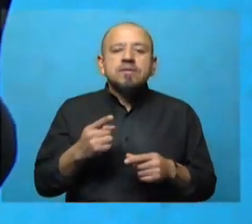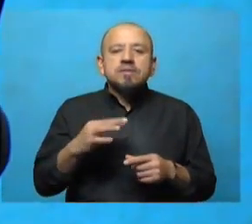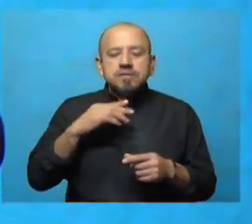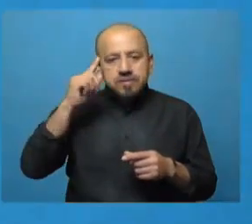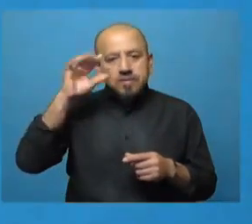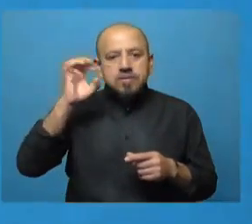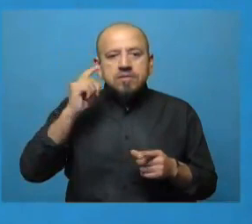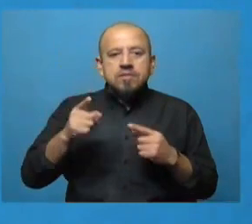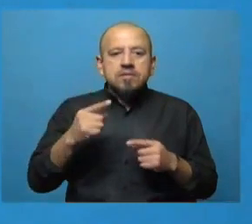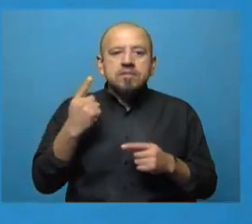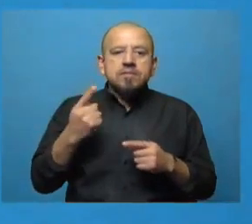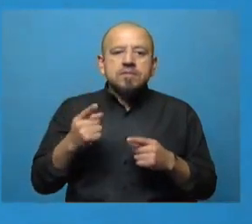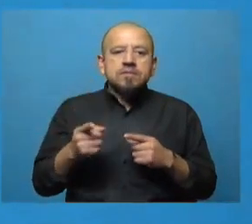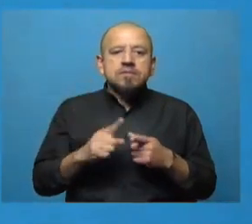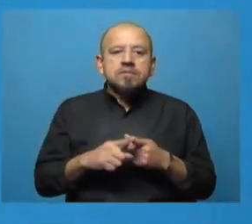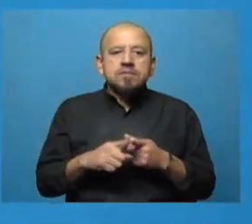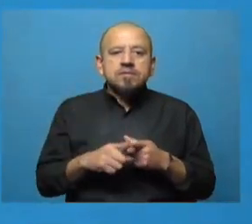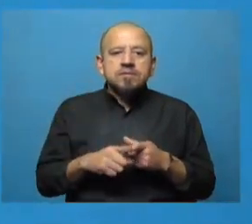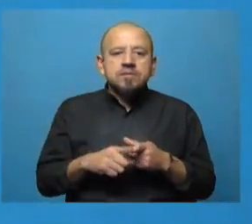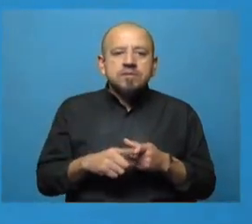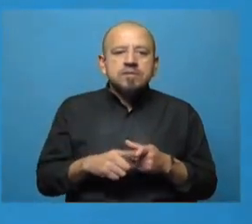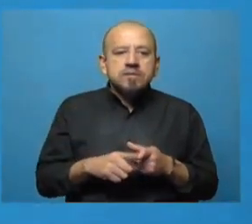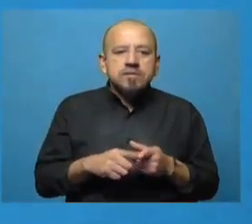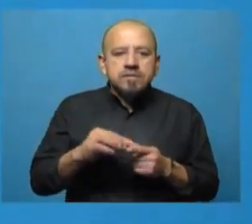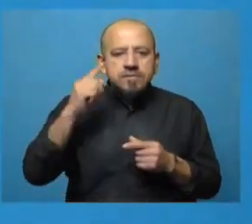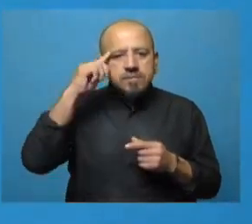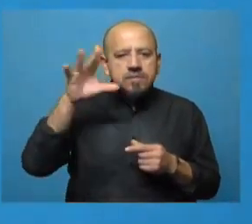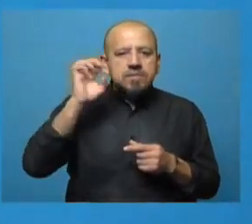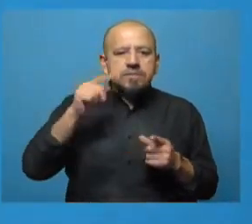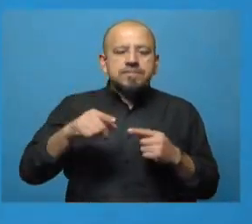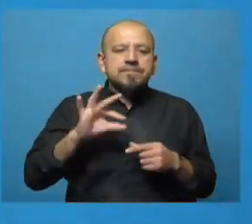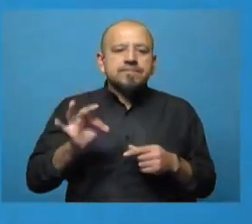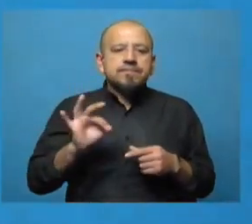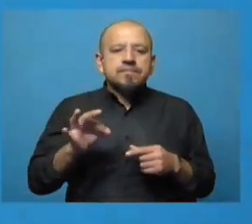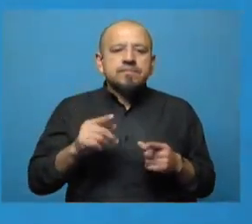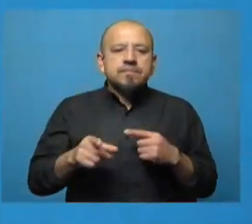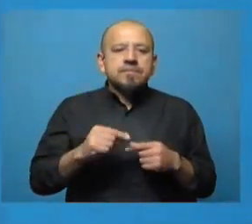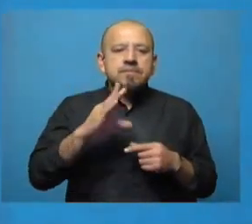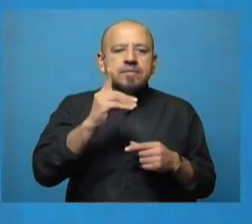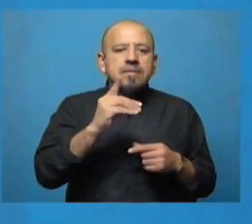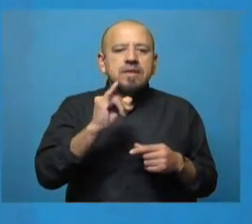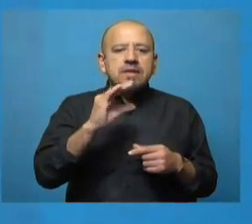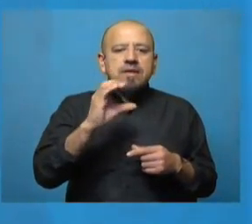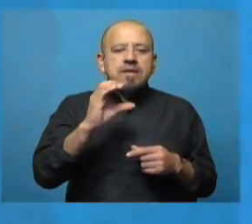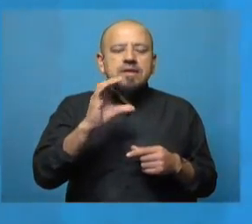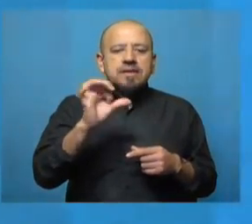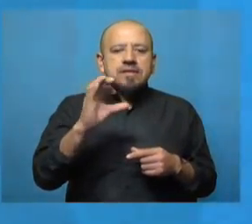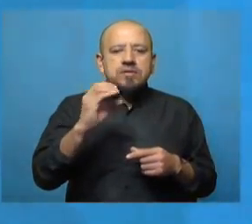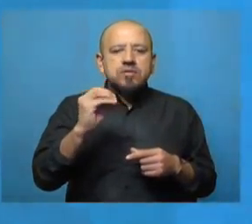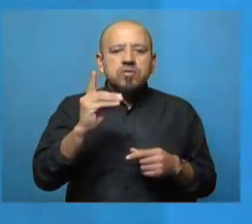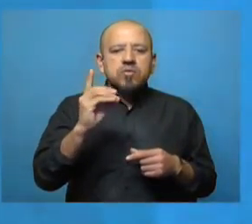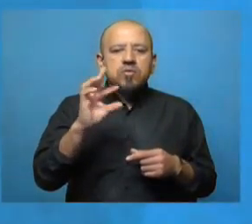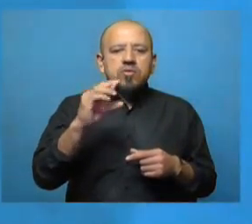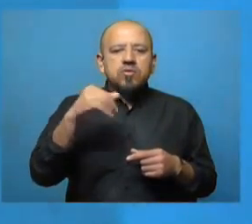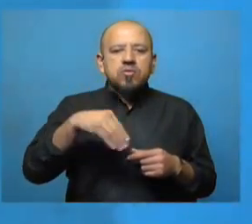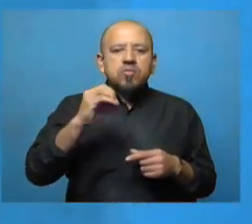no no me acuerdo que con mi hermana cantaba con disco dromo Yo también creo que fue ahí ahí tenía